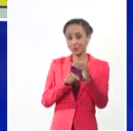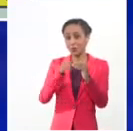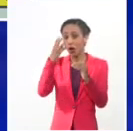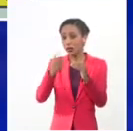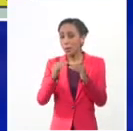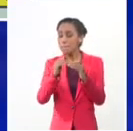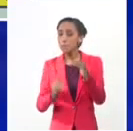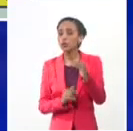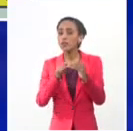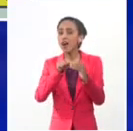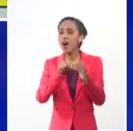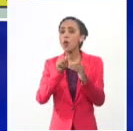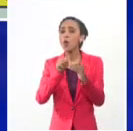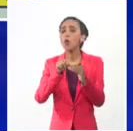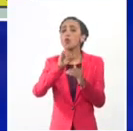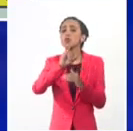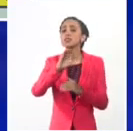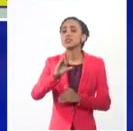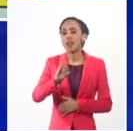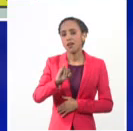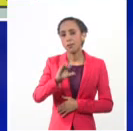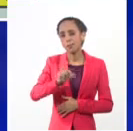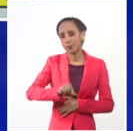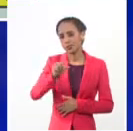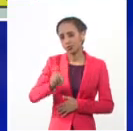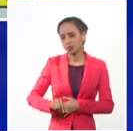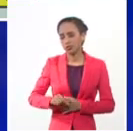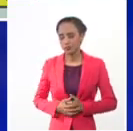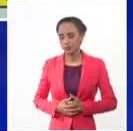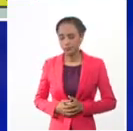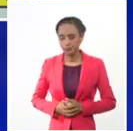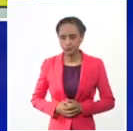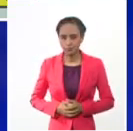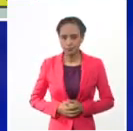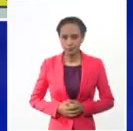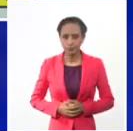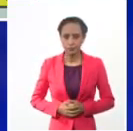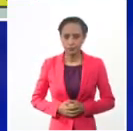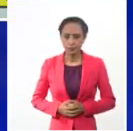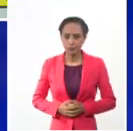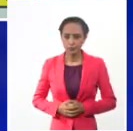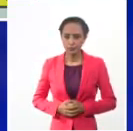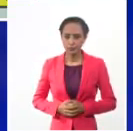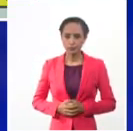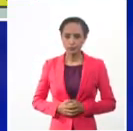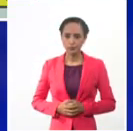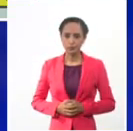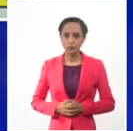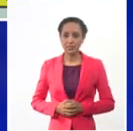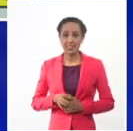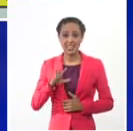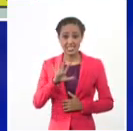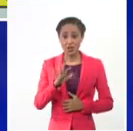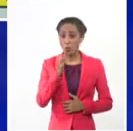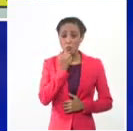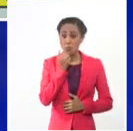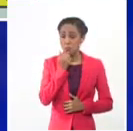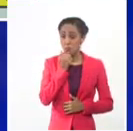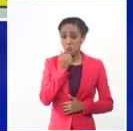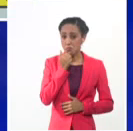de 6 por 100.000 habitantes. Y las 5 más bajas,